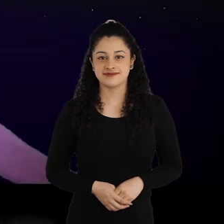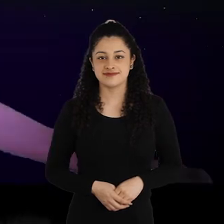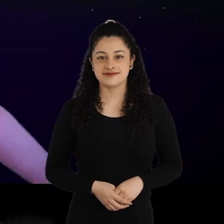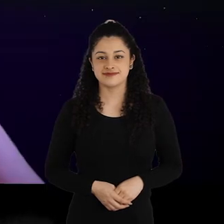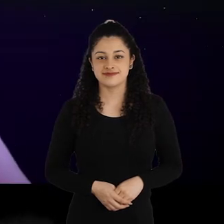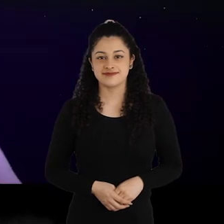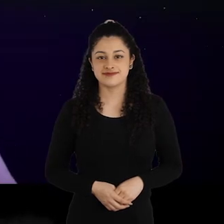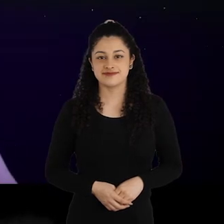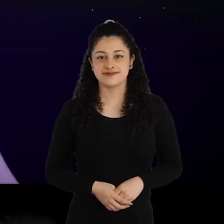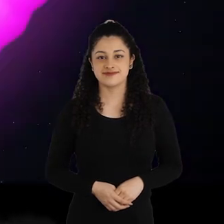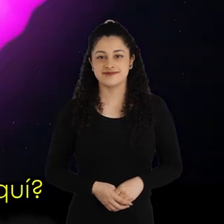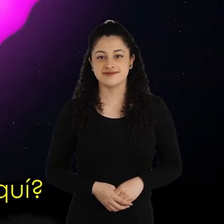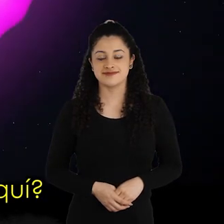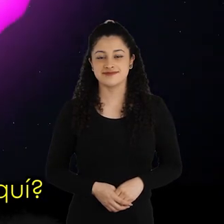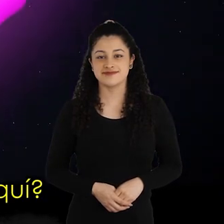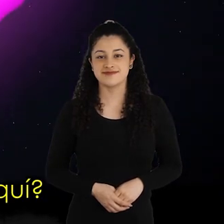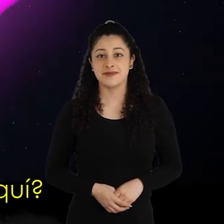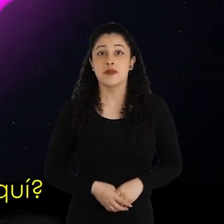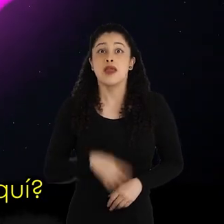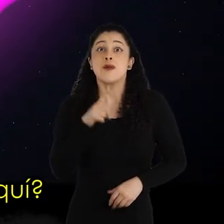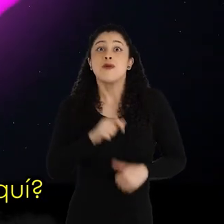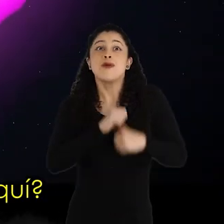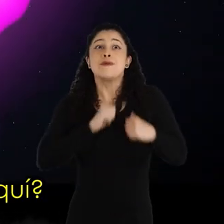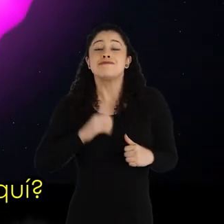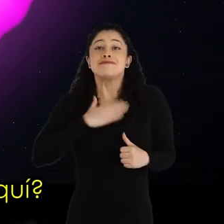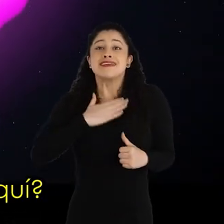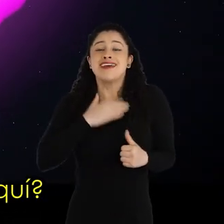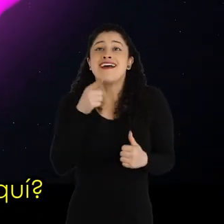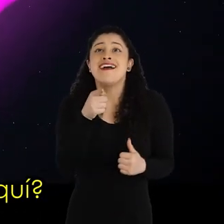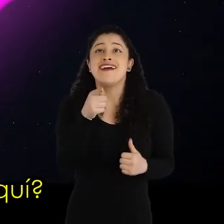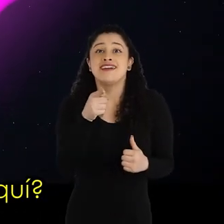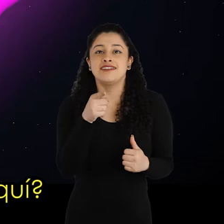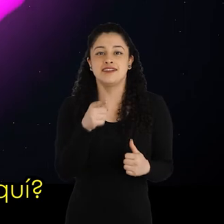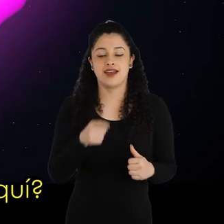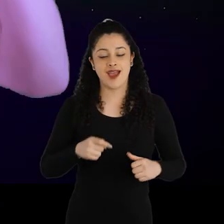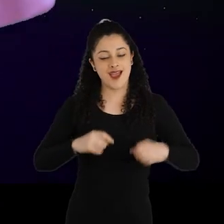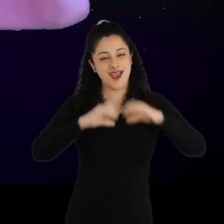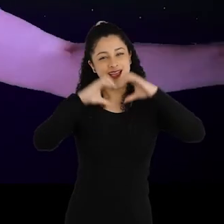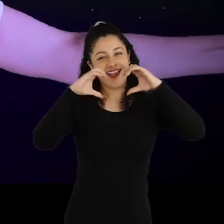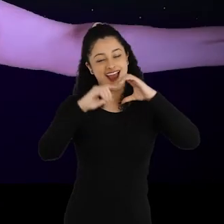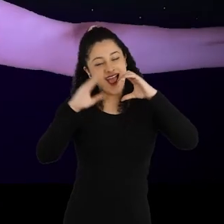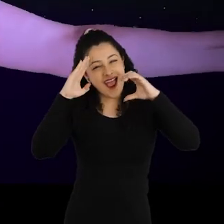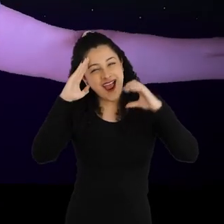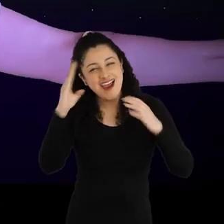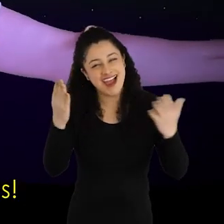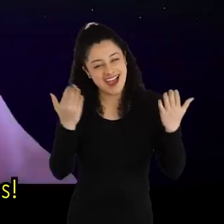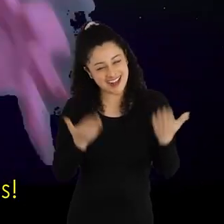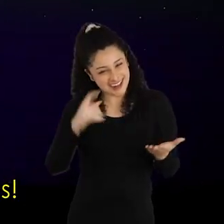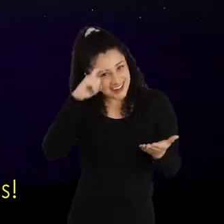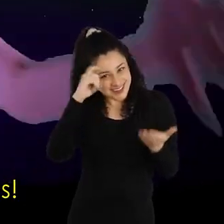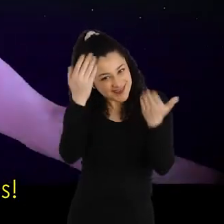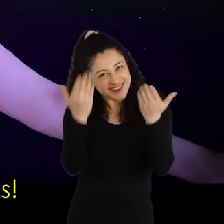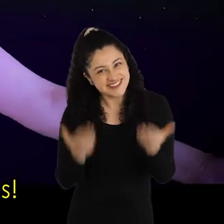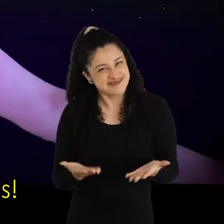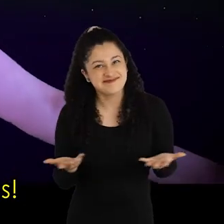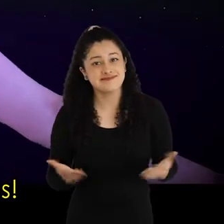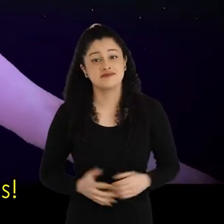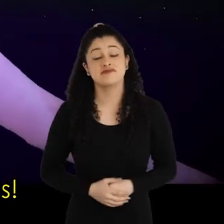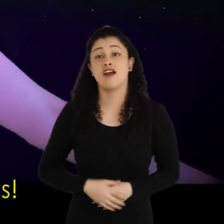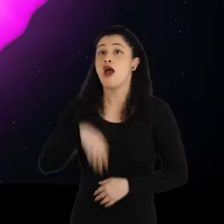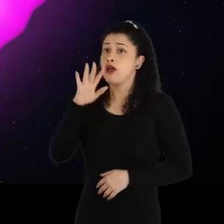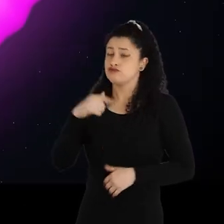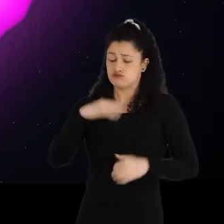¡Mi corazón! Hola, Rosita original, ¿qué haces aquí? Voy a curar todo. Todo va a